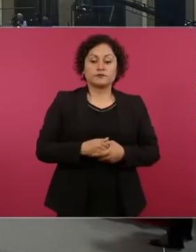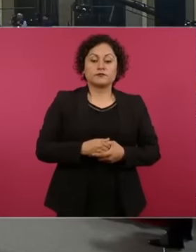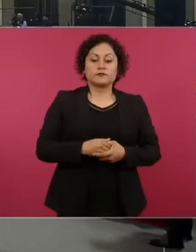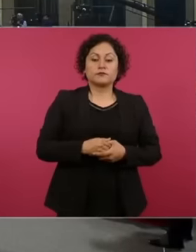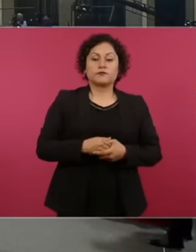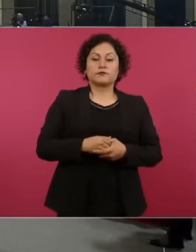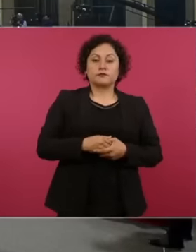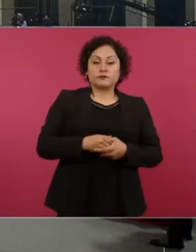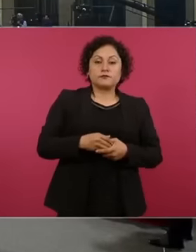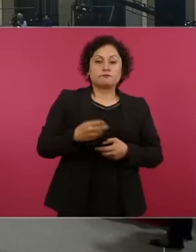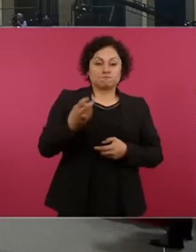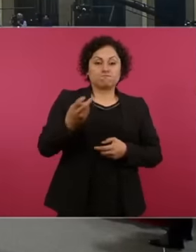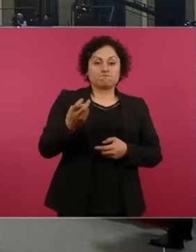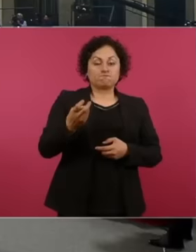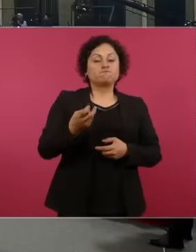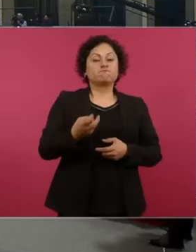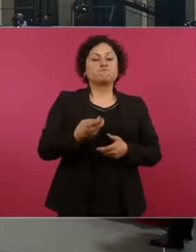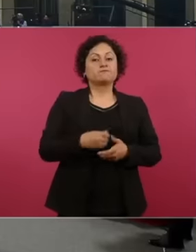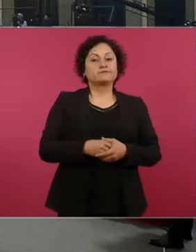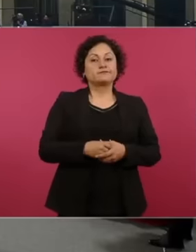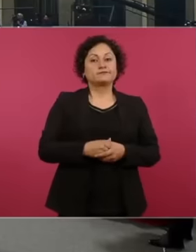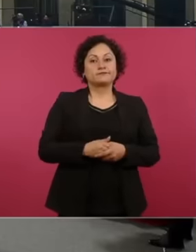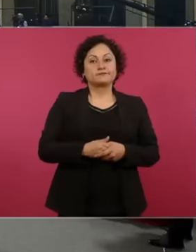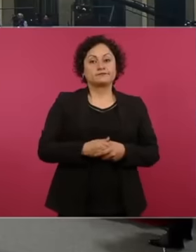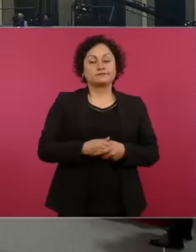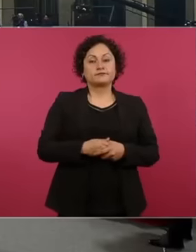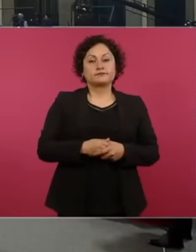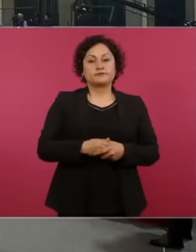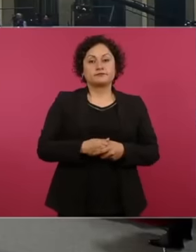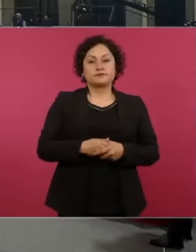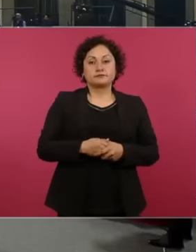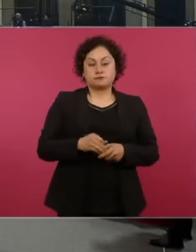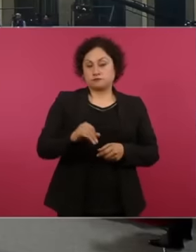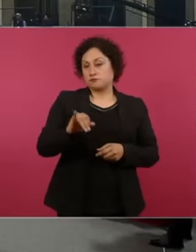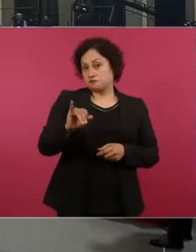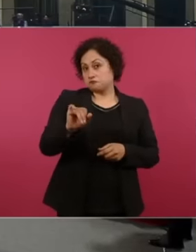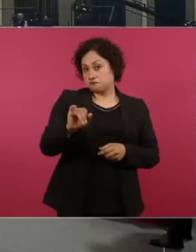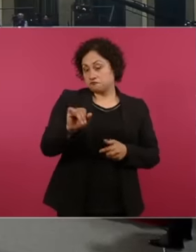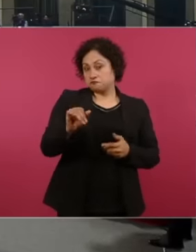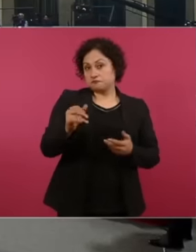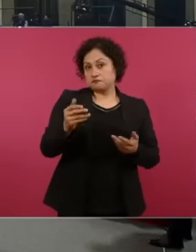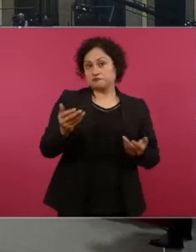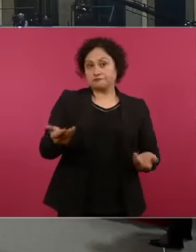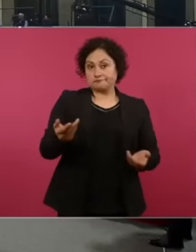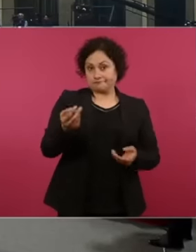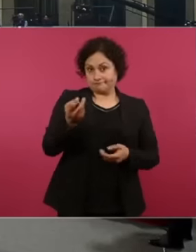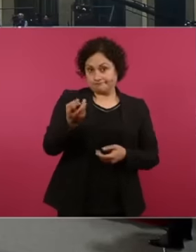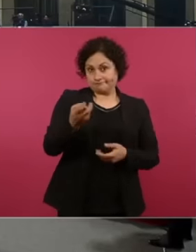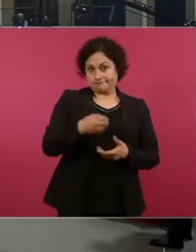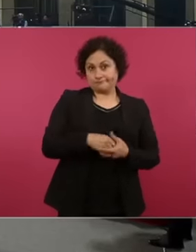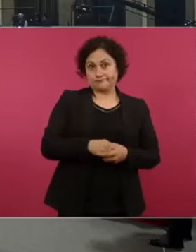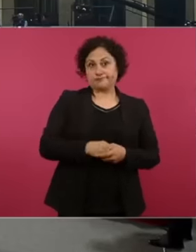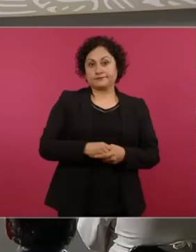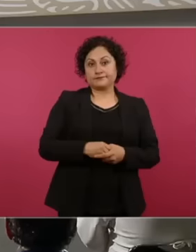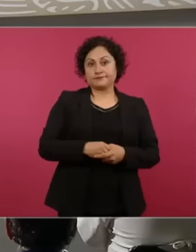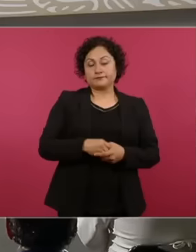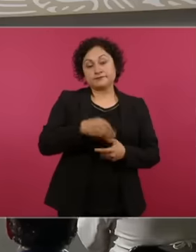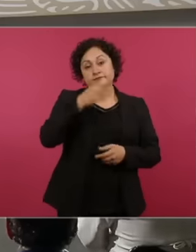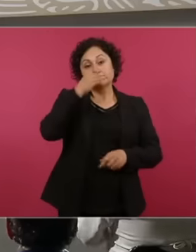Eso. Piden dinero. Sí, entonces, el Oxxo. Sí, mucho